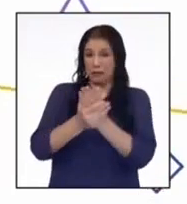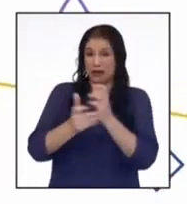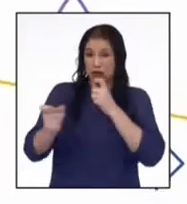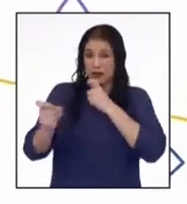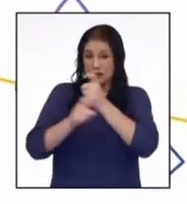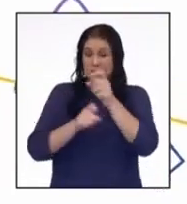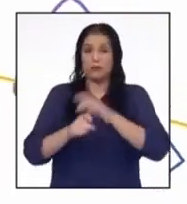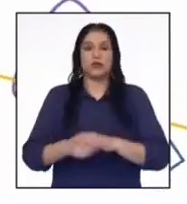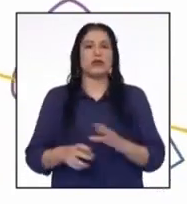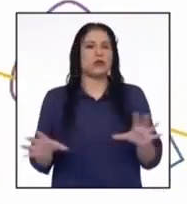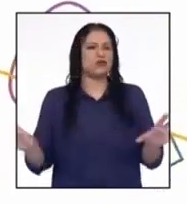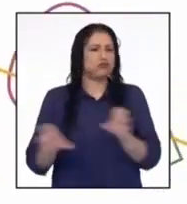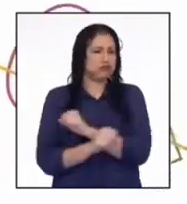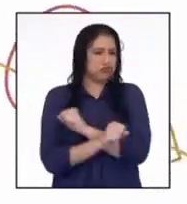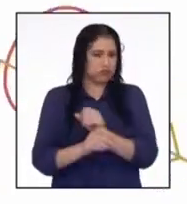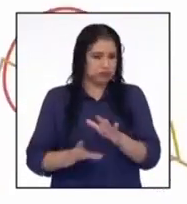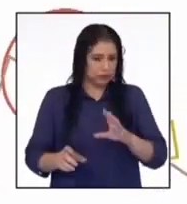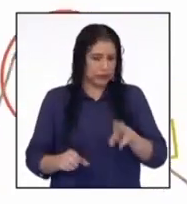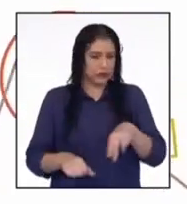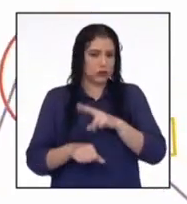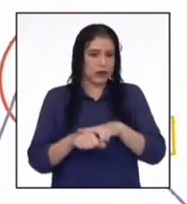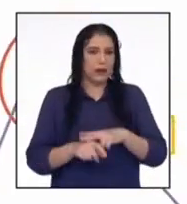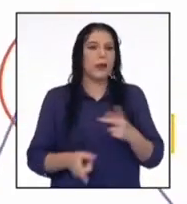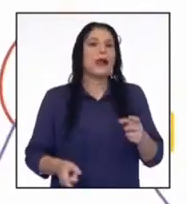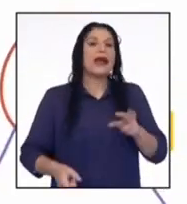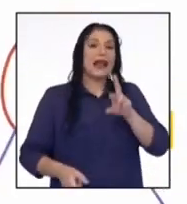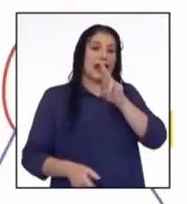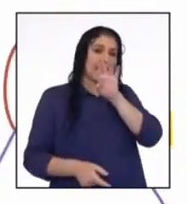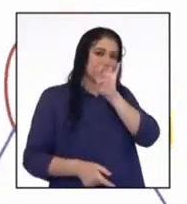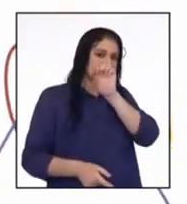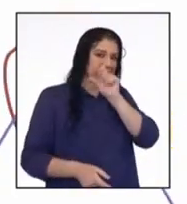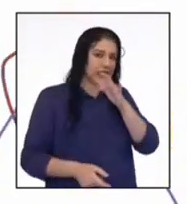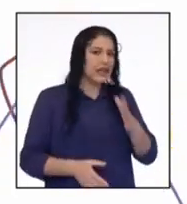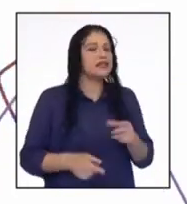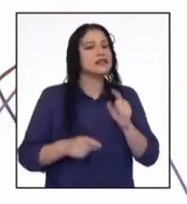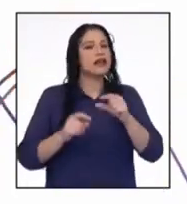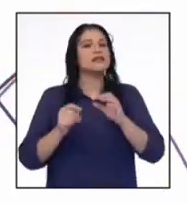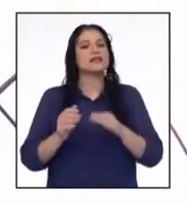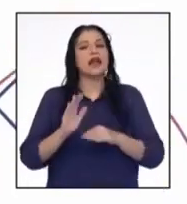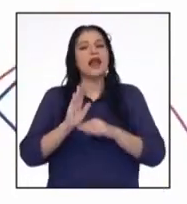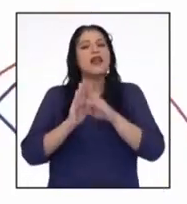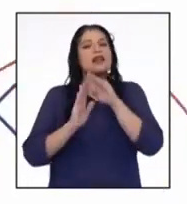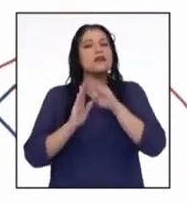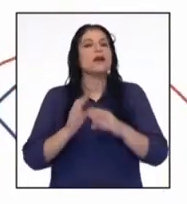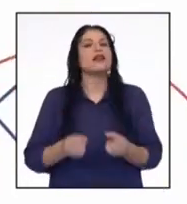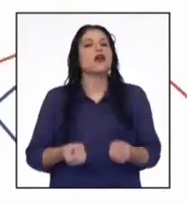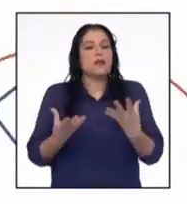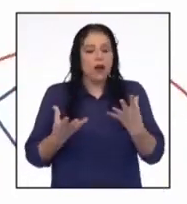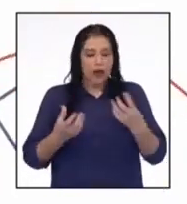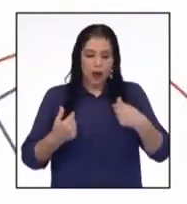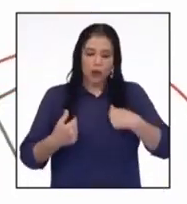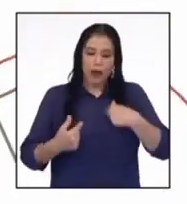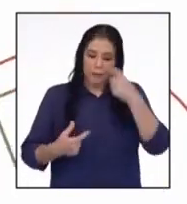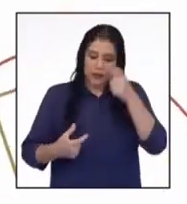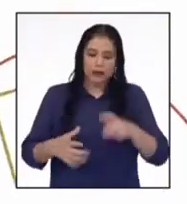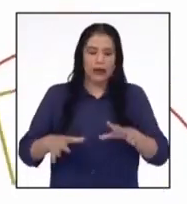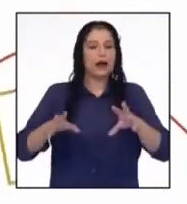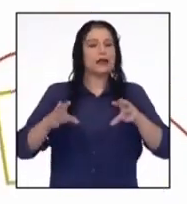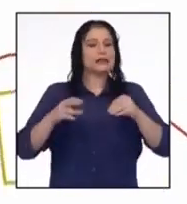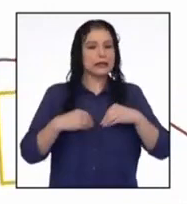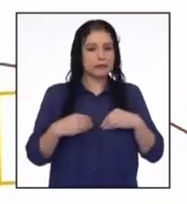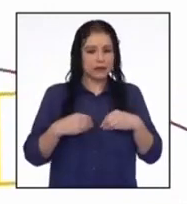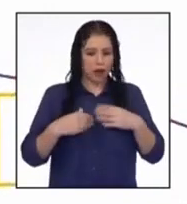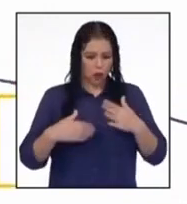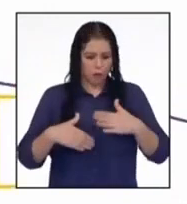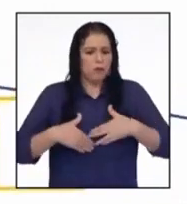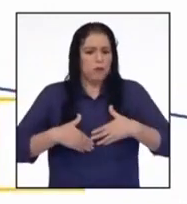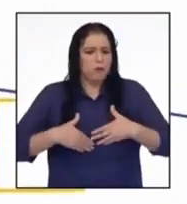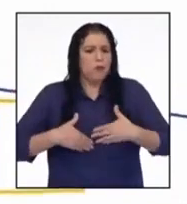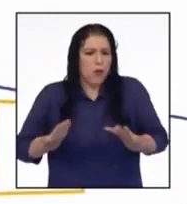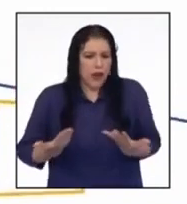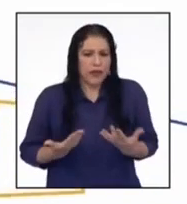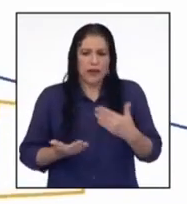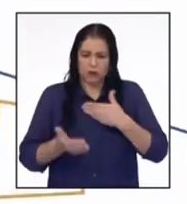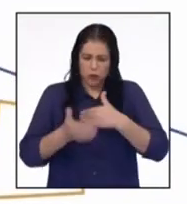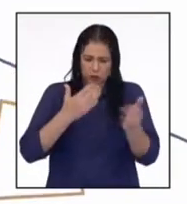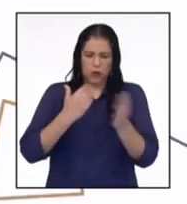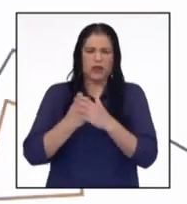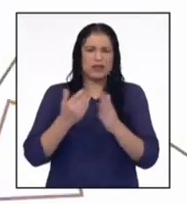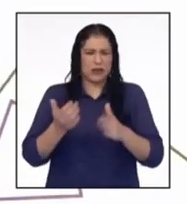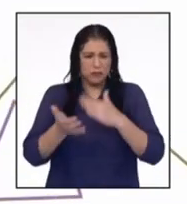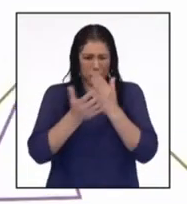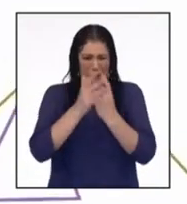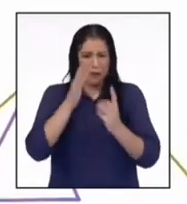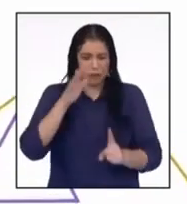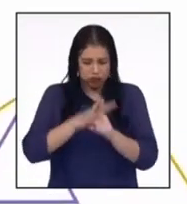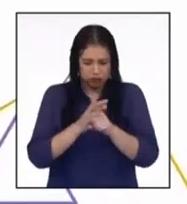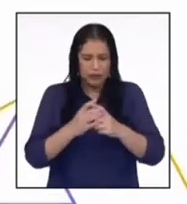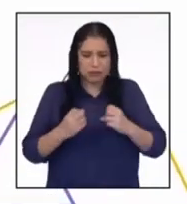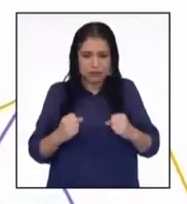desastres. La resiliencia es el nivel de asimilación o capacidad de recuperación del